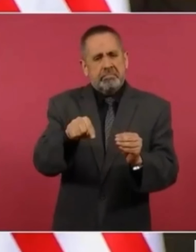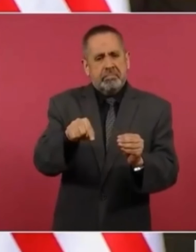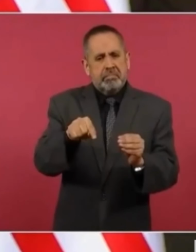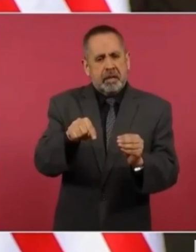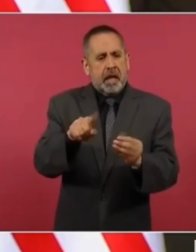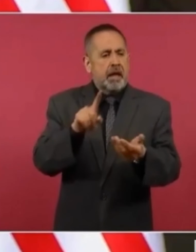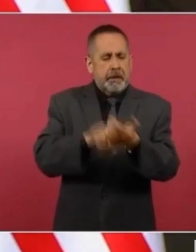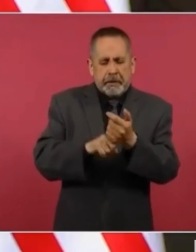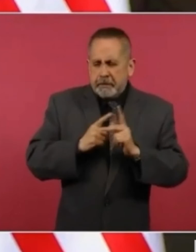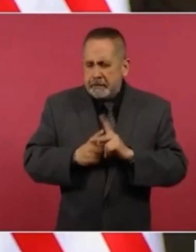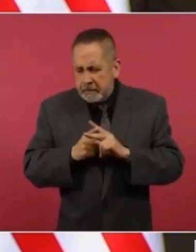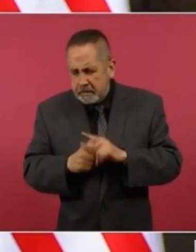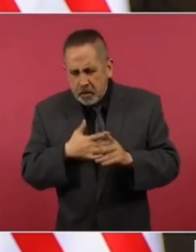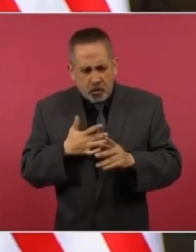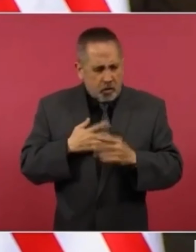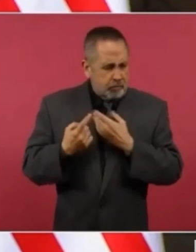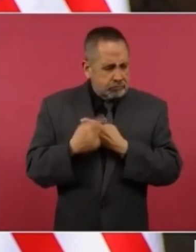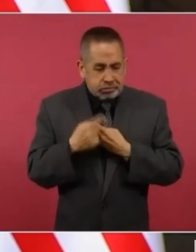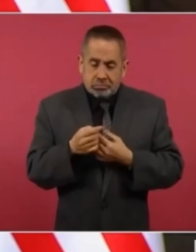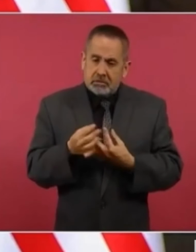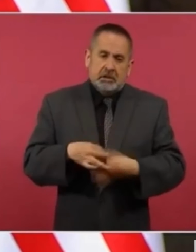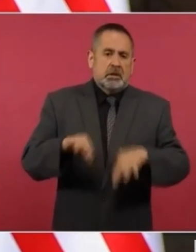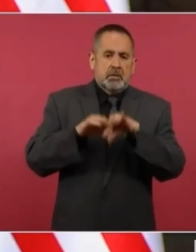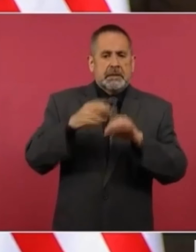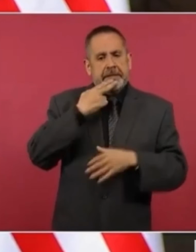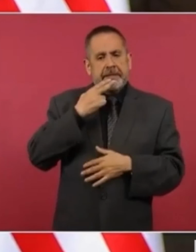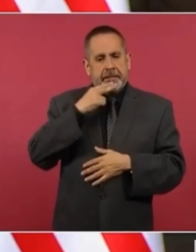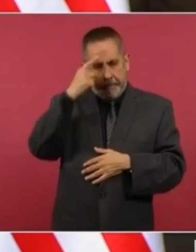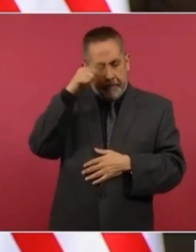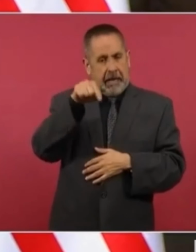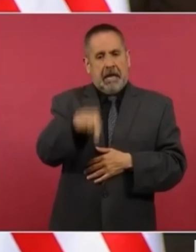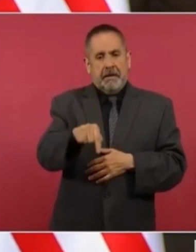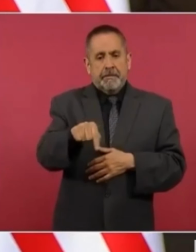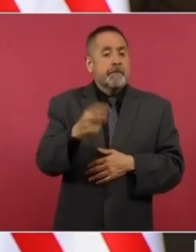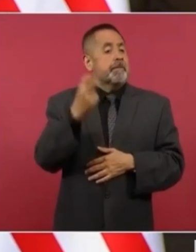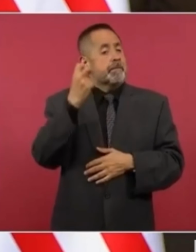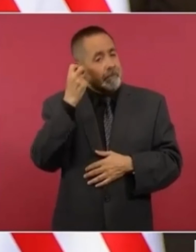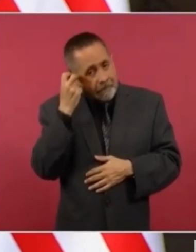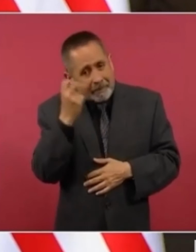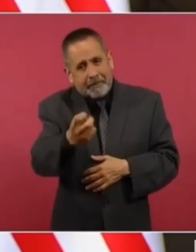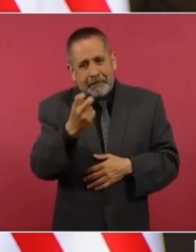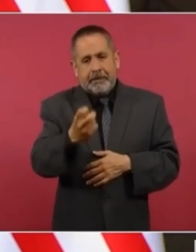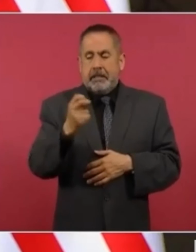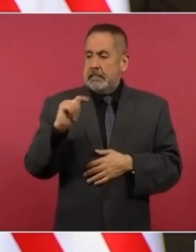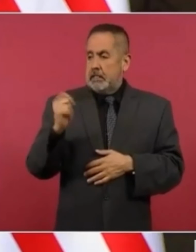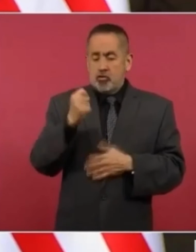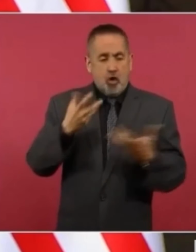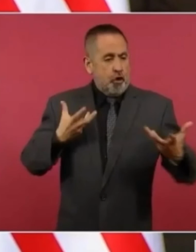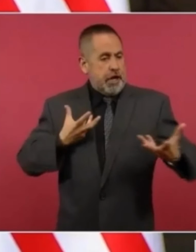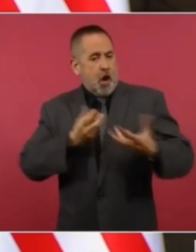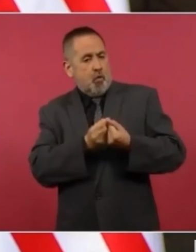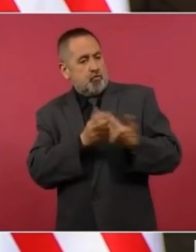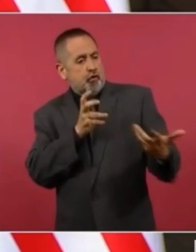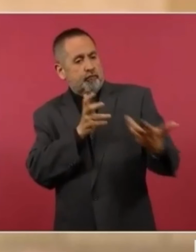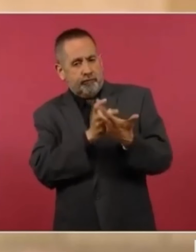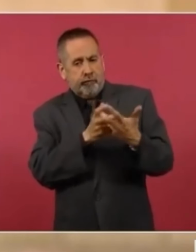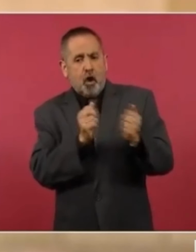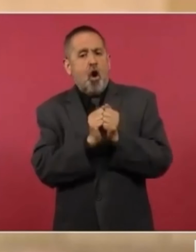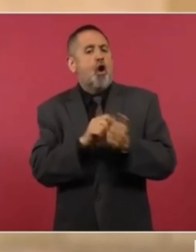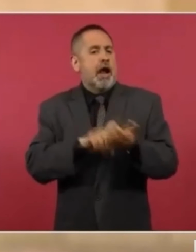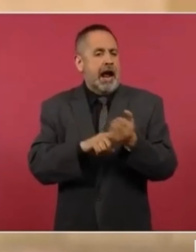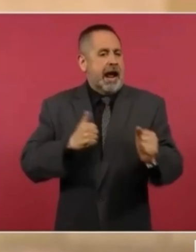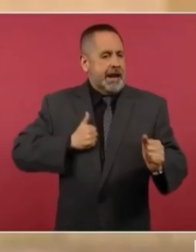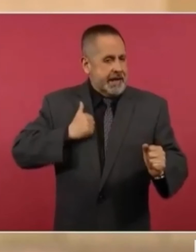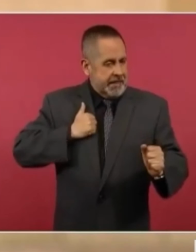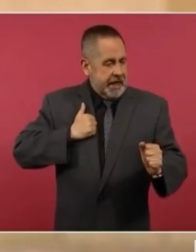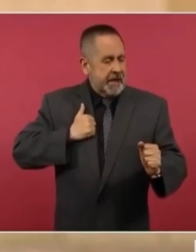hacer los cálculos y cómputos de alto valor que deben realizarse. Esto es el tipo de acciones en los que se centra muchísimo Canadá